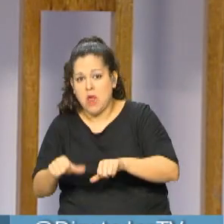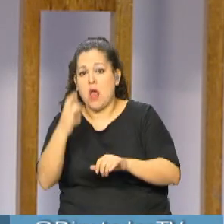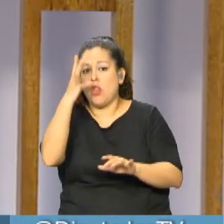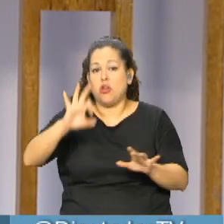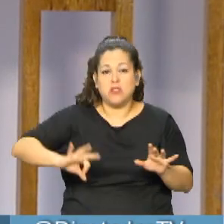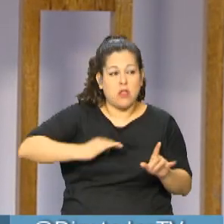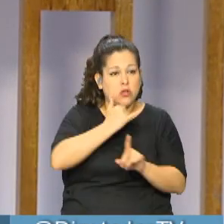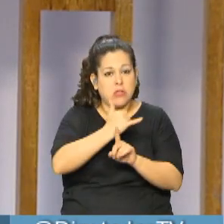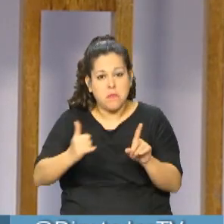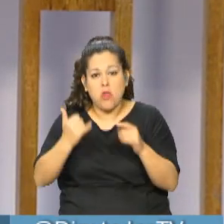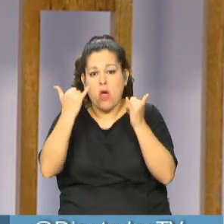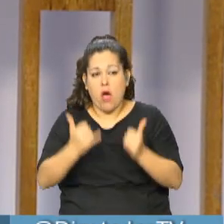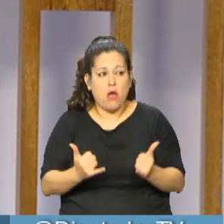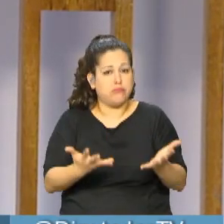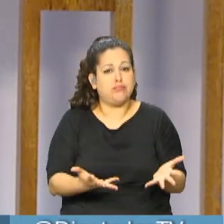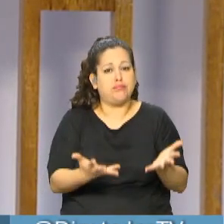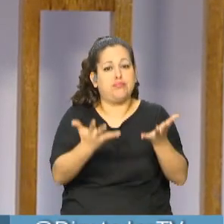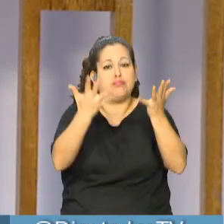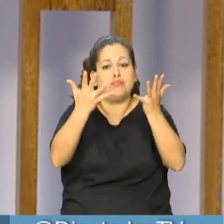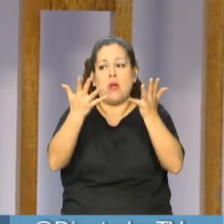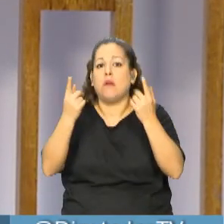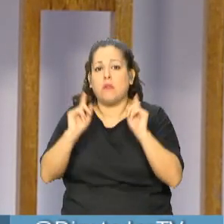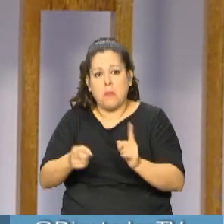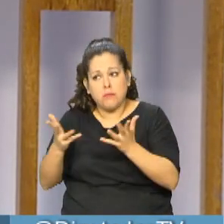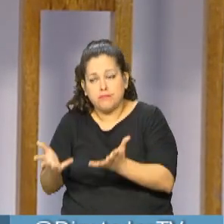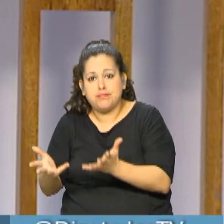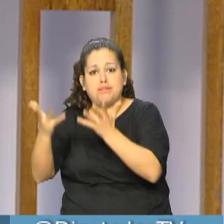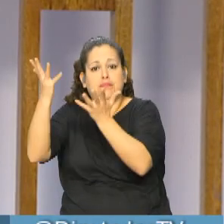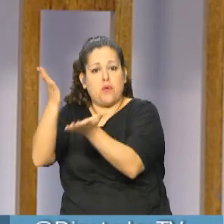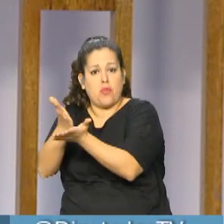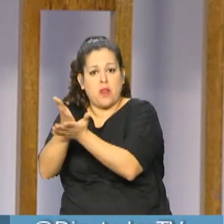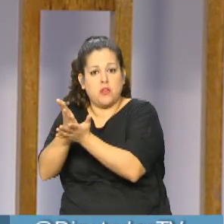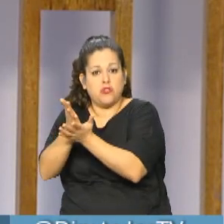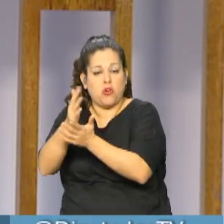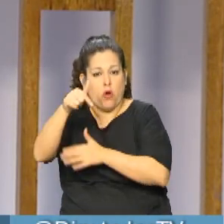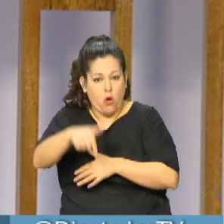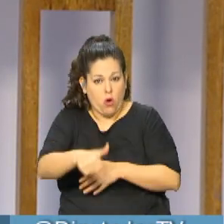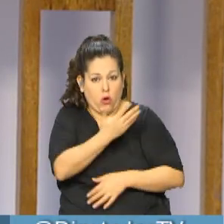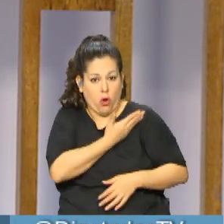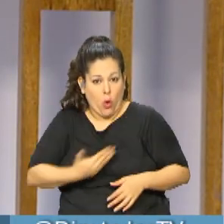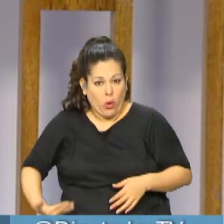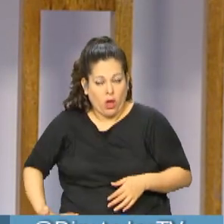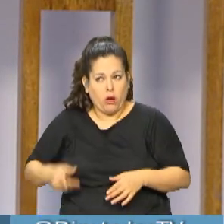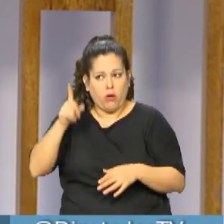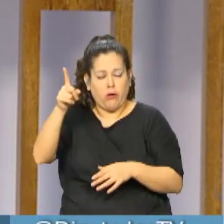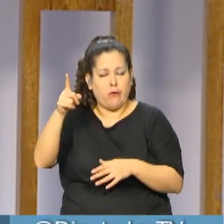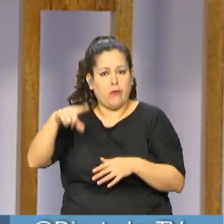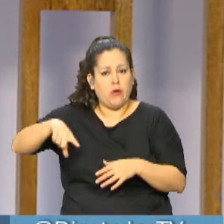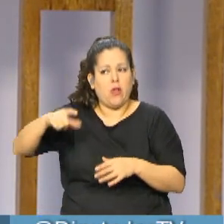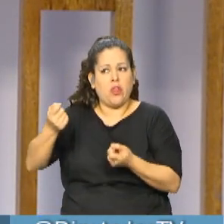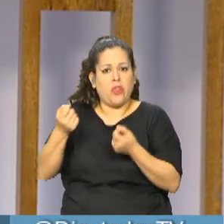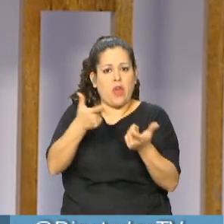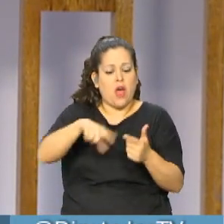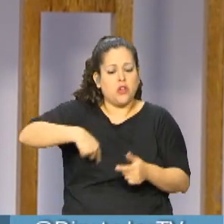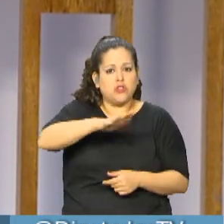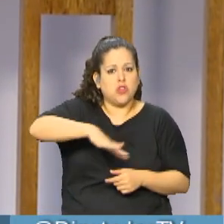crecimiento, de derechos, y hoy vamos a enfrentar un próximo gobierno con una sociedad totalmente distinta, donde tenés que